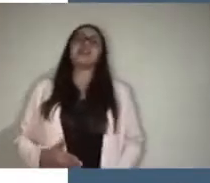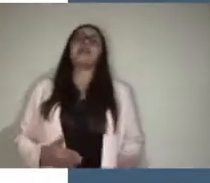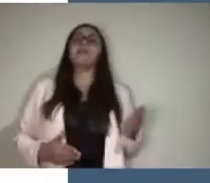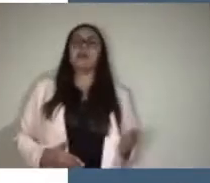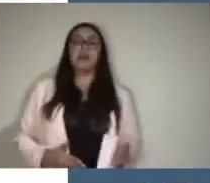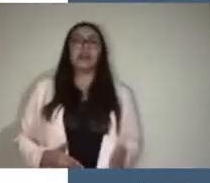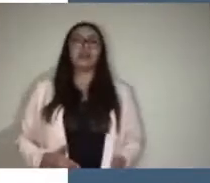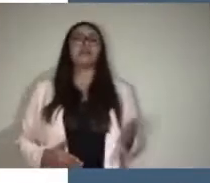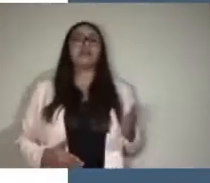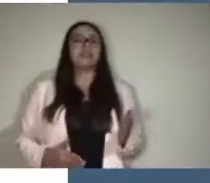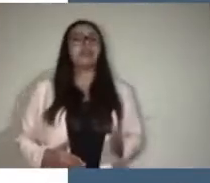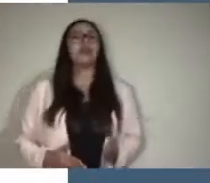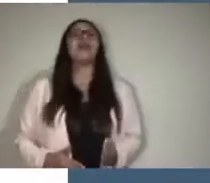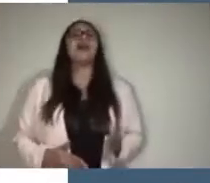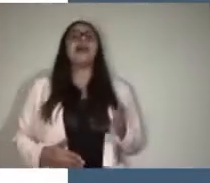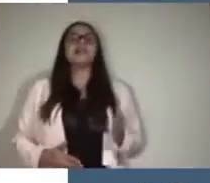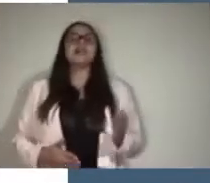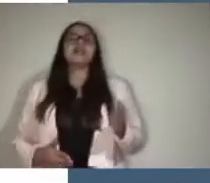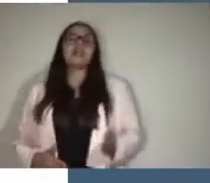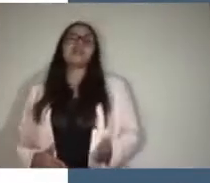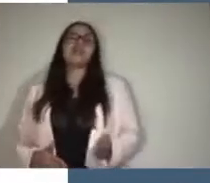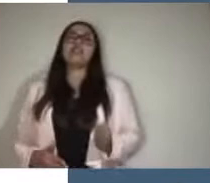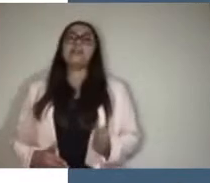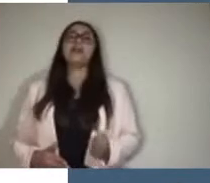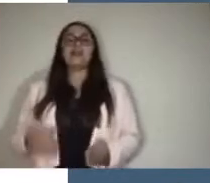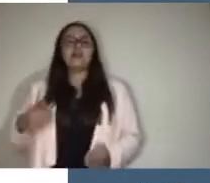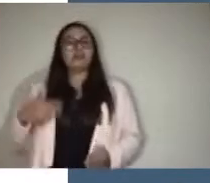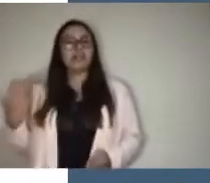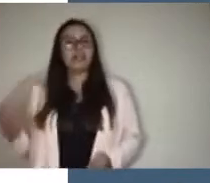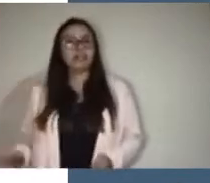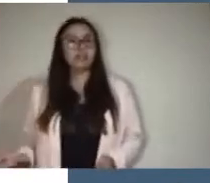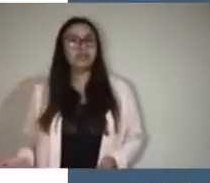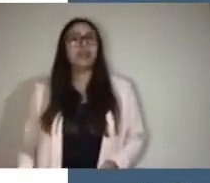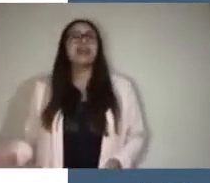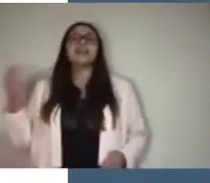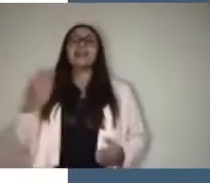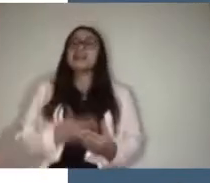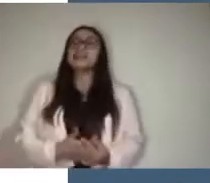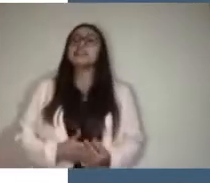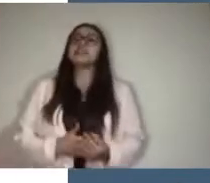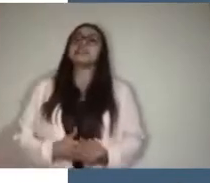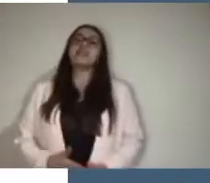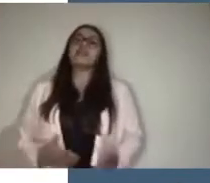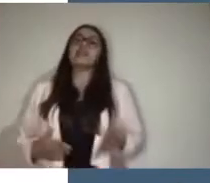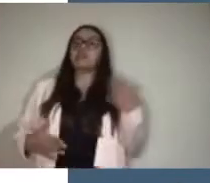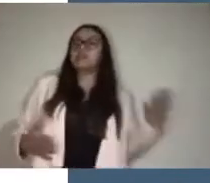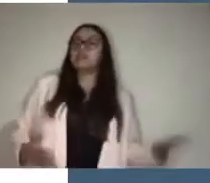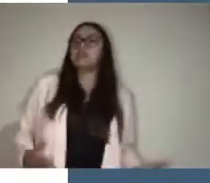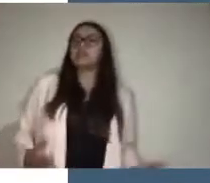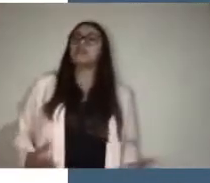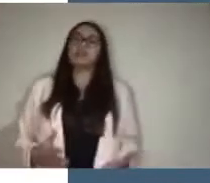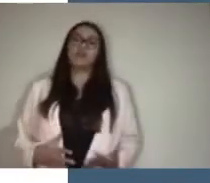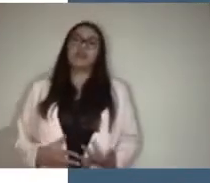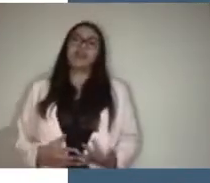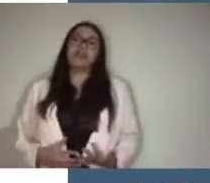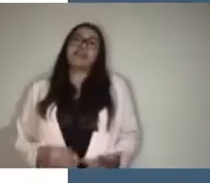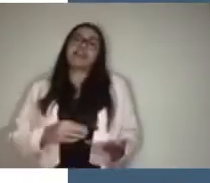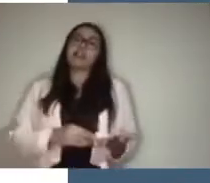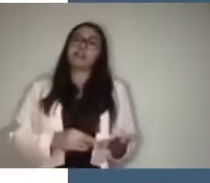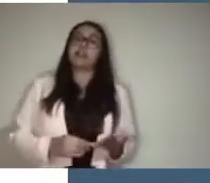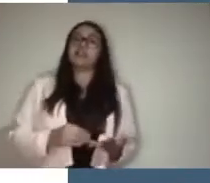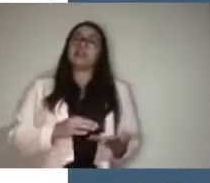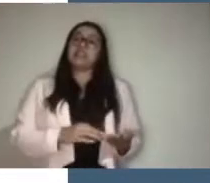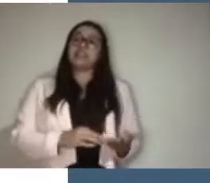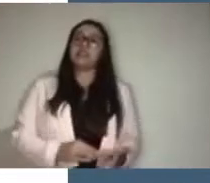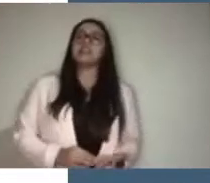entre el 1 de enero del 2005 hasta el 31 de diciembre del 2010. De ahí se descartaron aquellos pacientes con una sobrevida entre